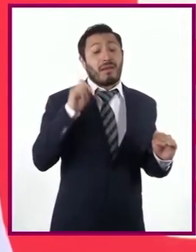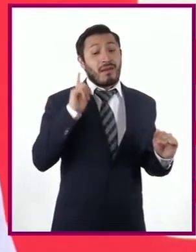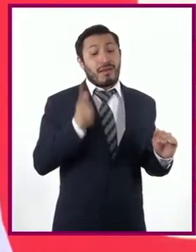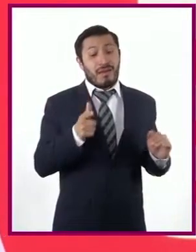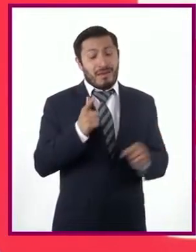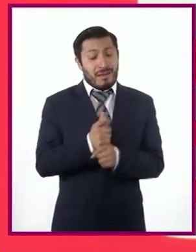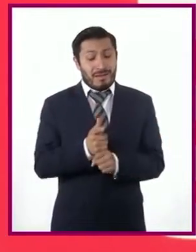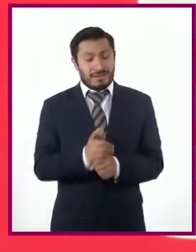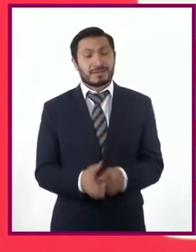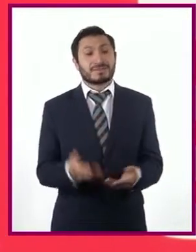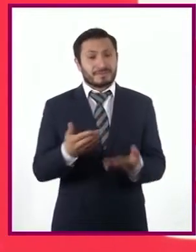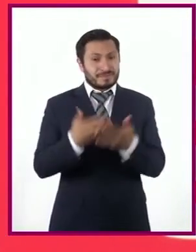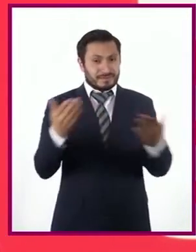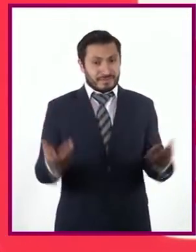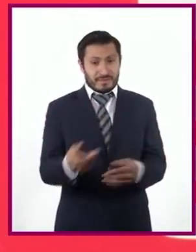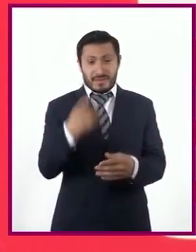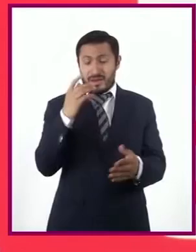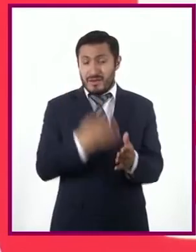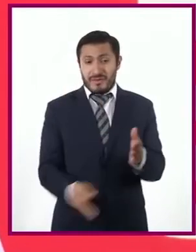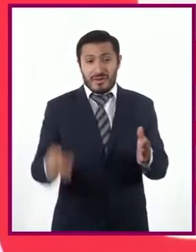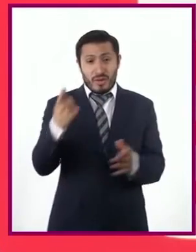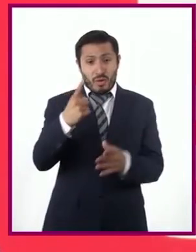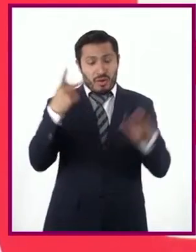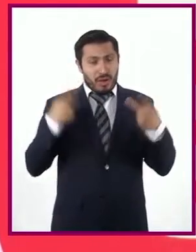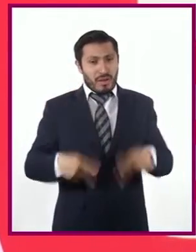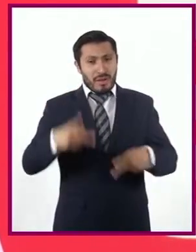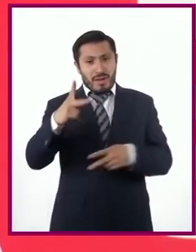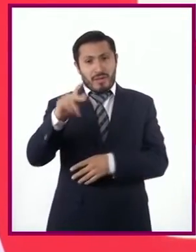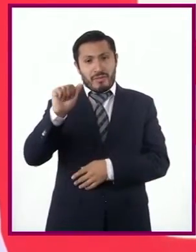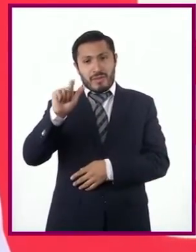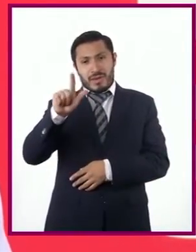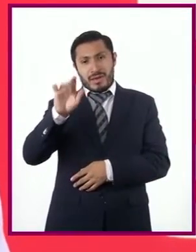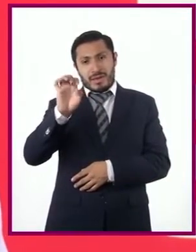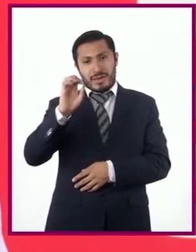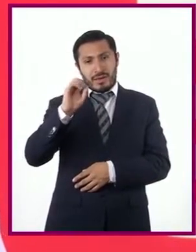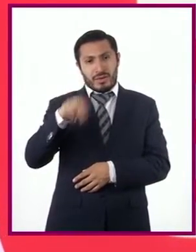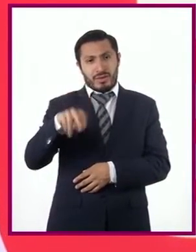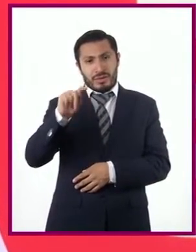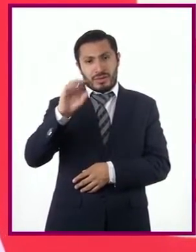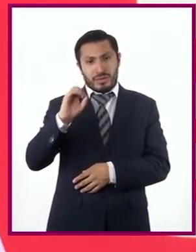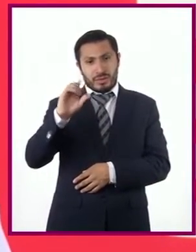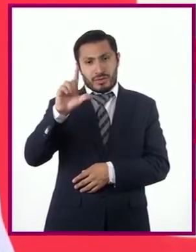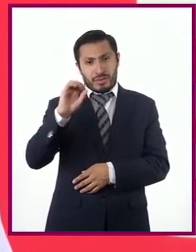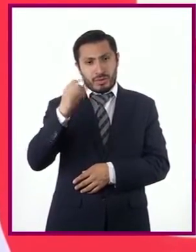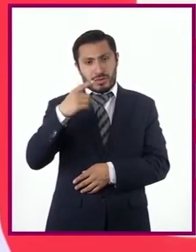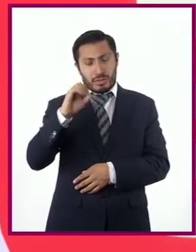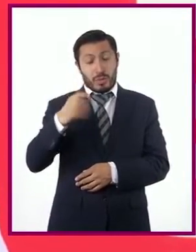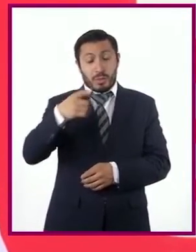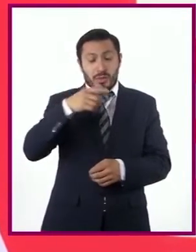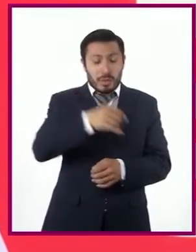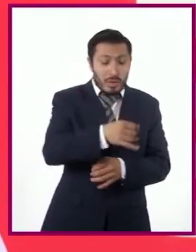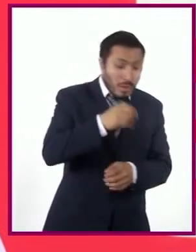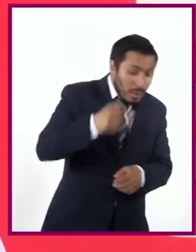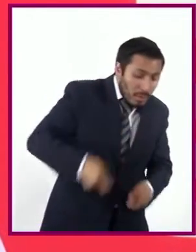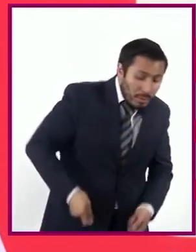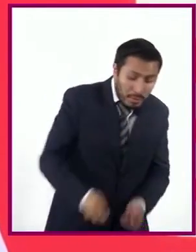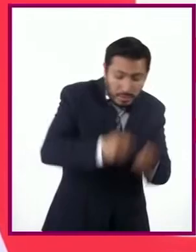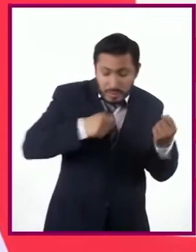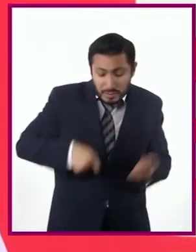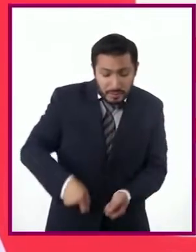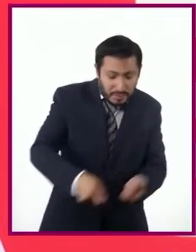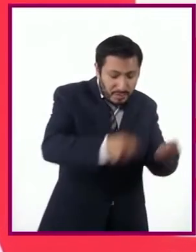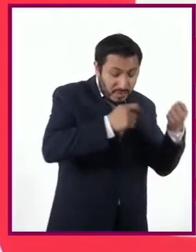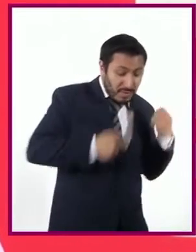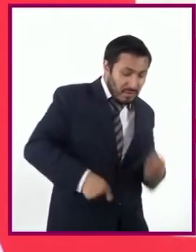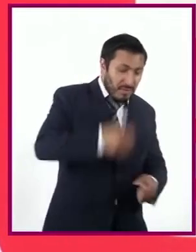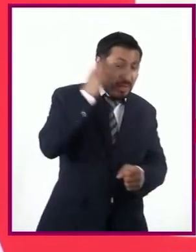Ahora, solo falta que un paleontólogo llegue, escarbe lo suficiente y tengamos una prueba más de cómo fueron los ancestros de los